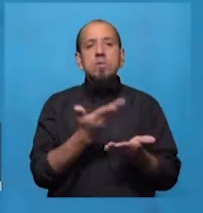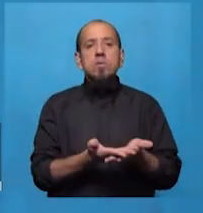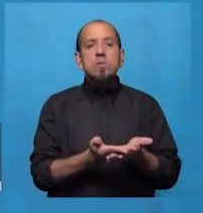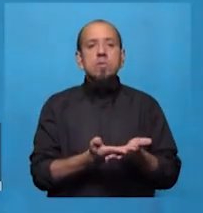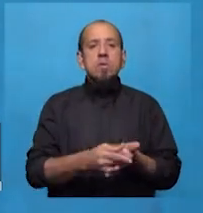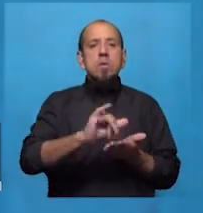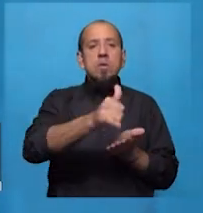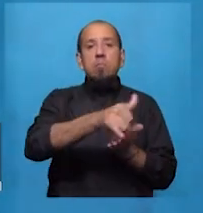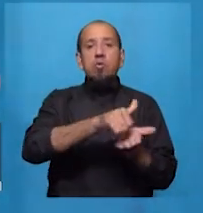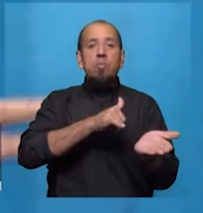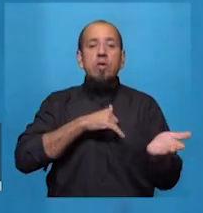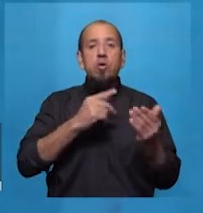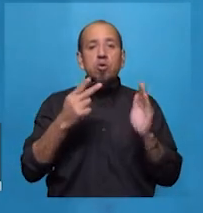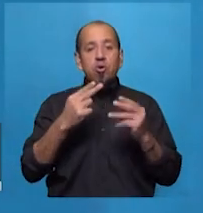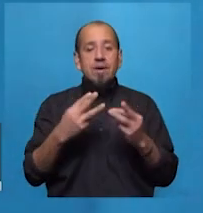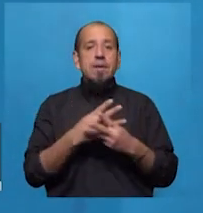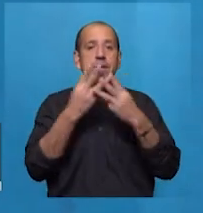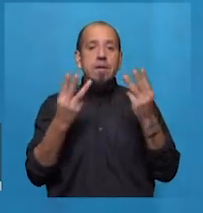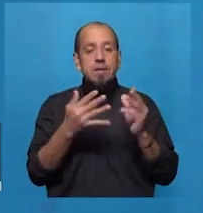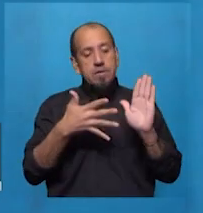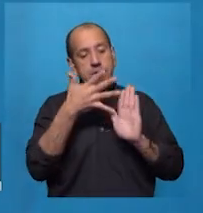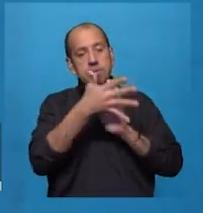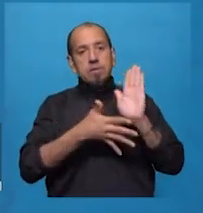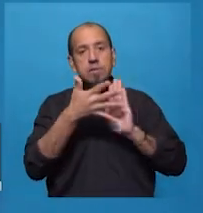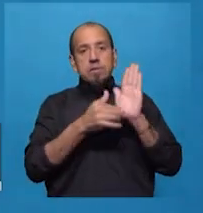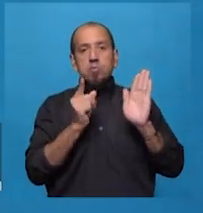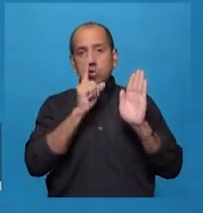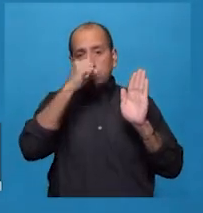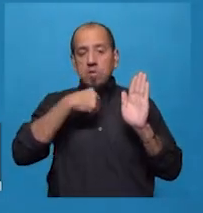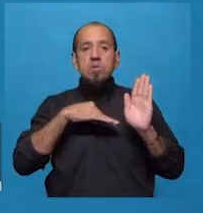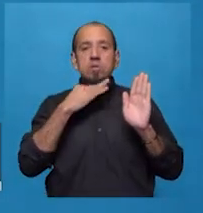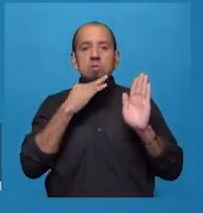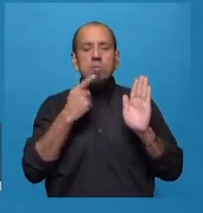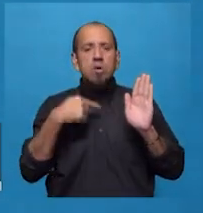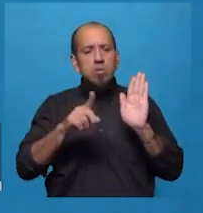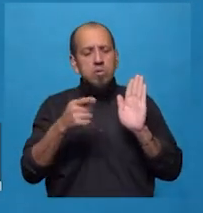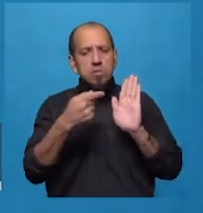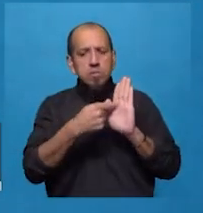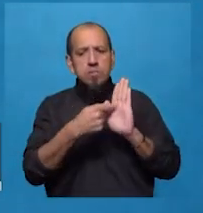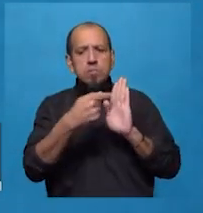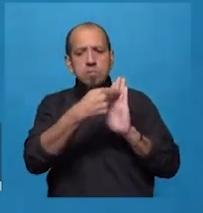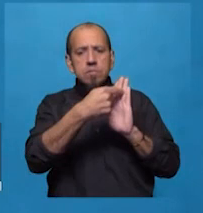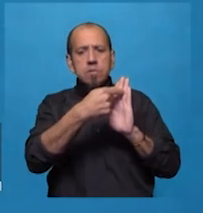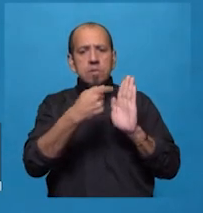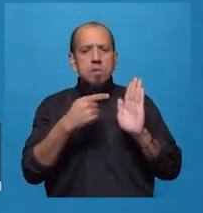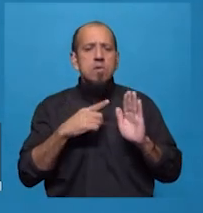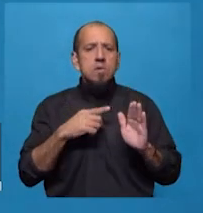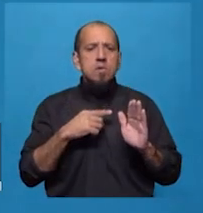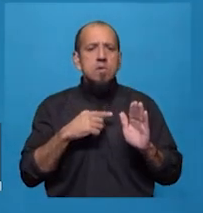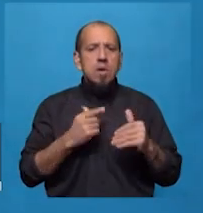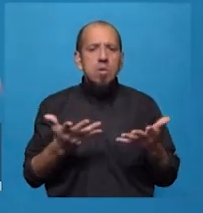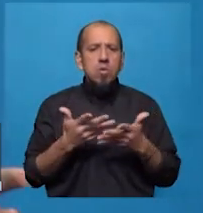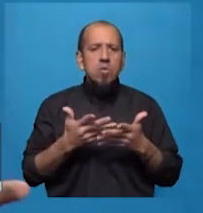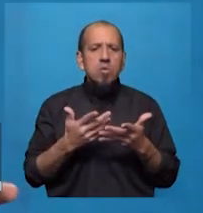el promedio nacional y ahí evidentemente que hay un peso mayor de Montevideo canelones pero ese territorio ese departamento se siente más seguro ahora